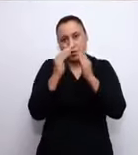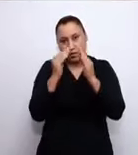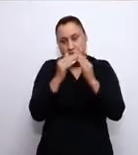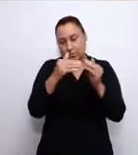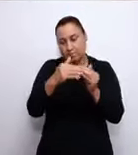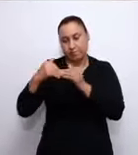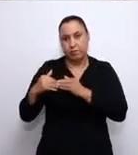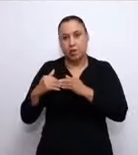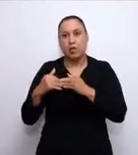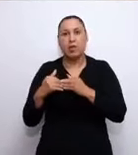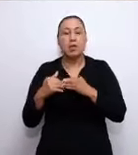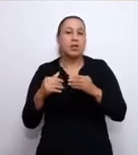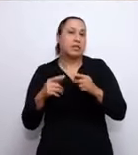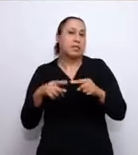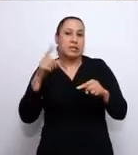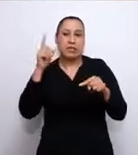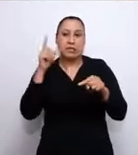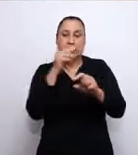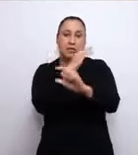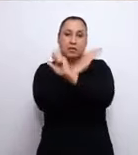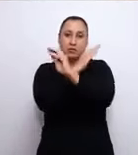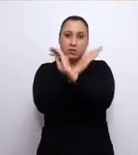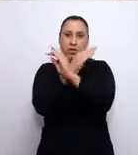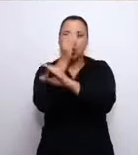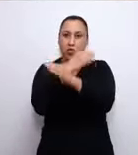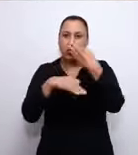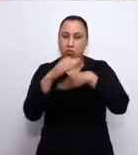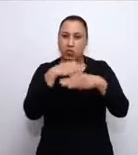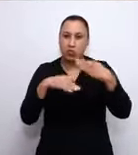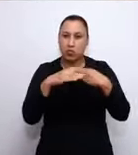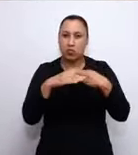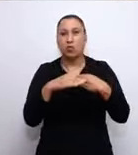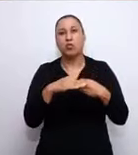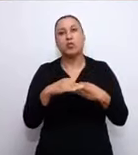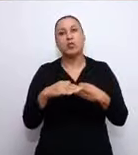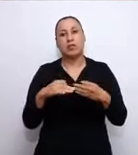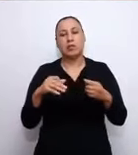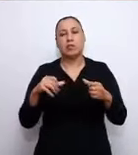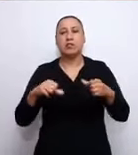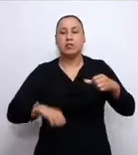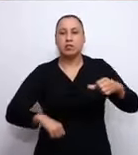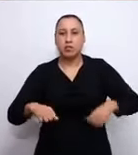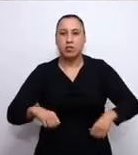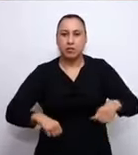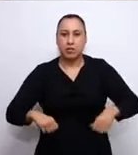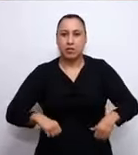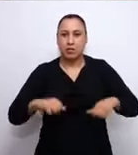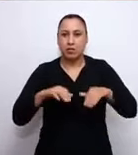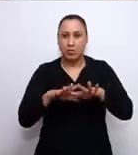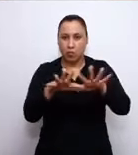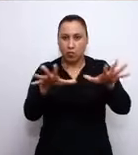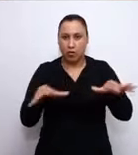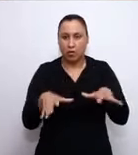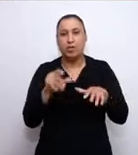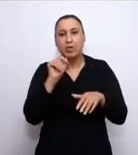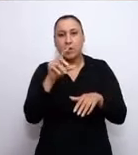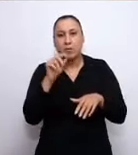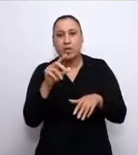segundo cancelación y reprogramación de eventos públicos y privados y tercero